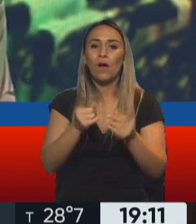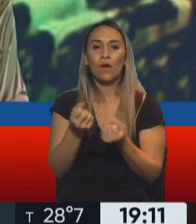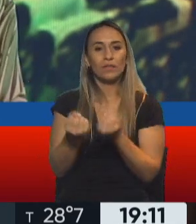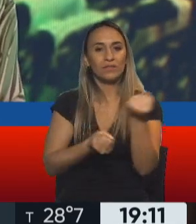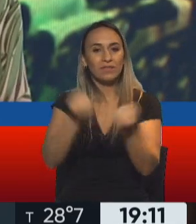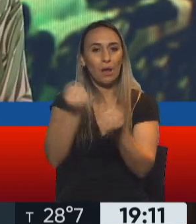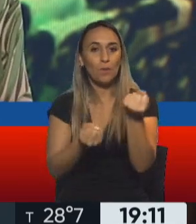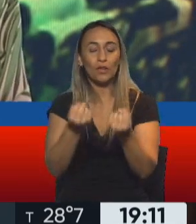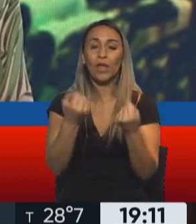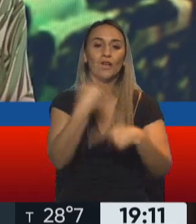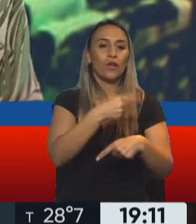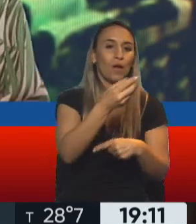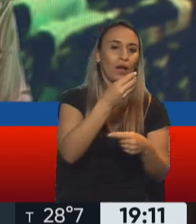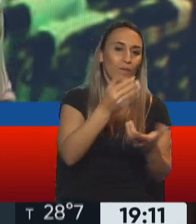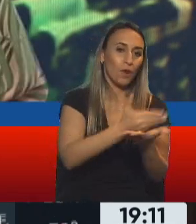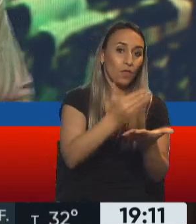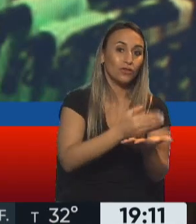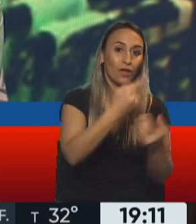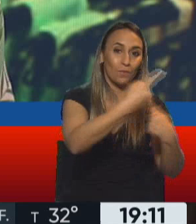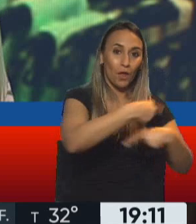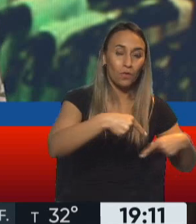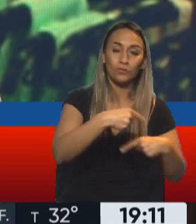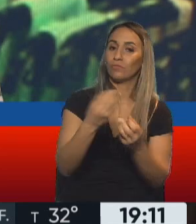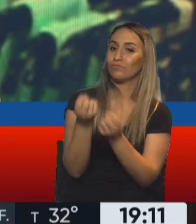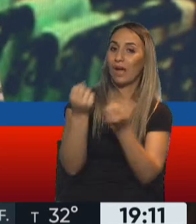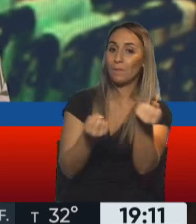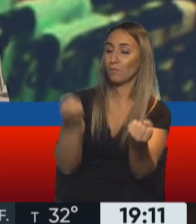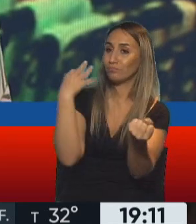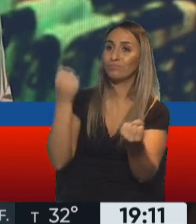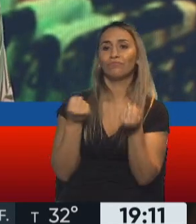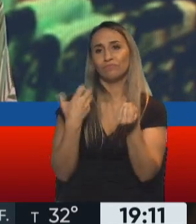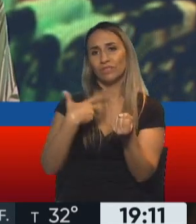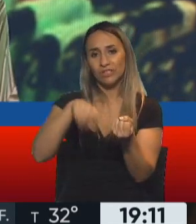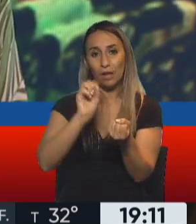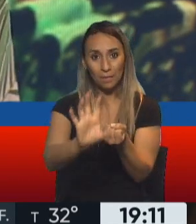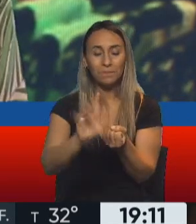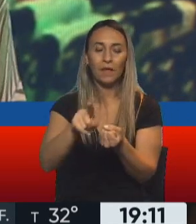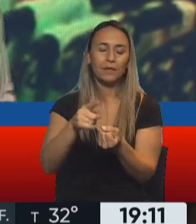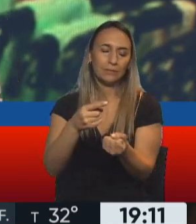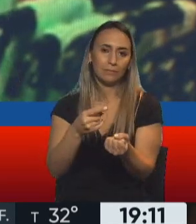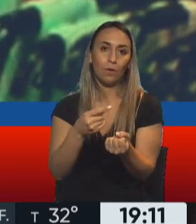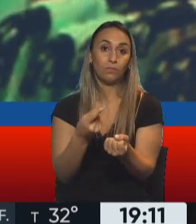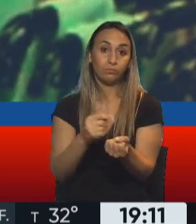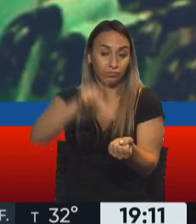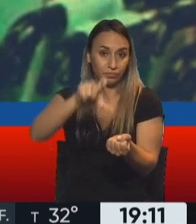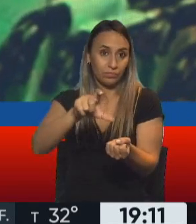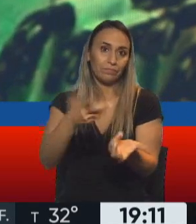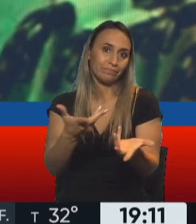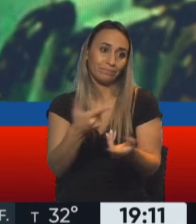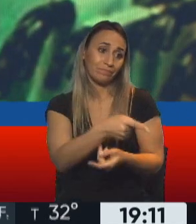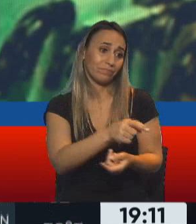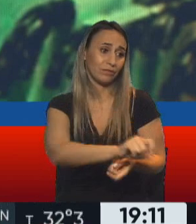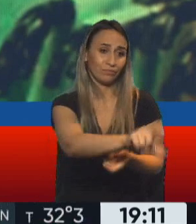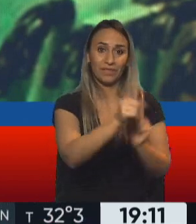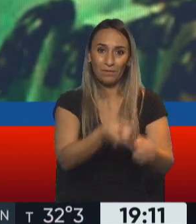Recordemos que a la hora de generar mayor demanda, bueno, eso provocó un cuello de botella bastante importante y también, bueno, el correlato de la